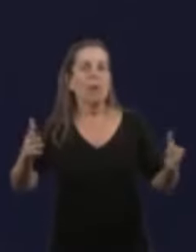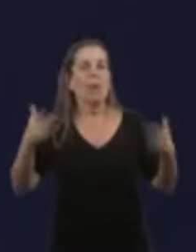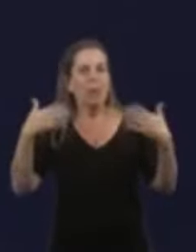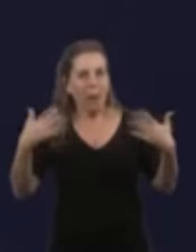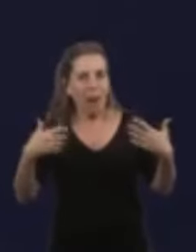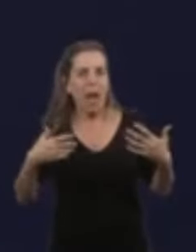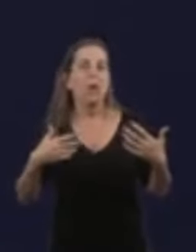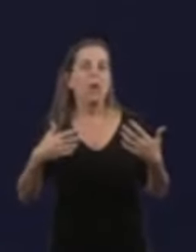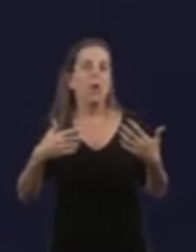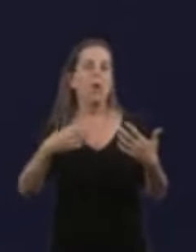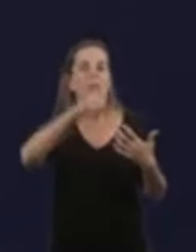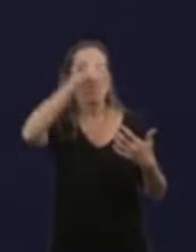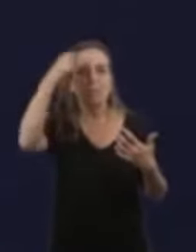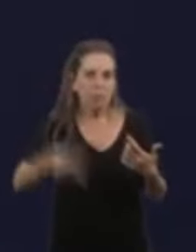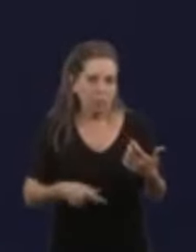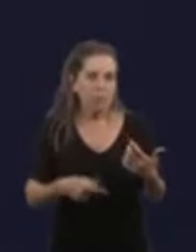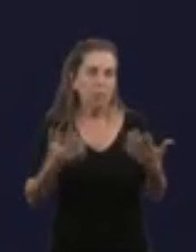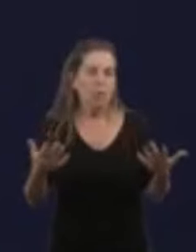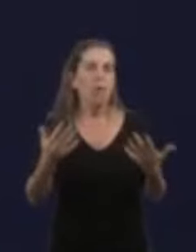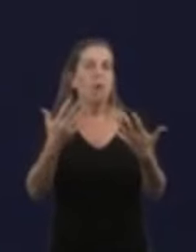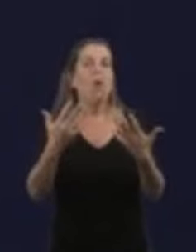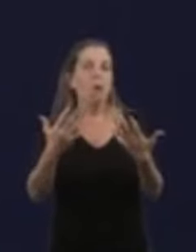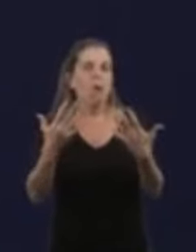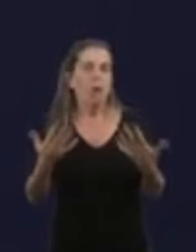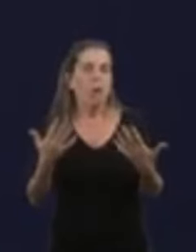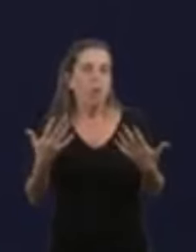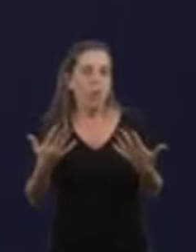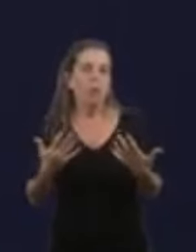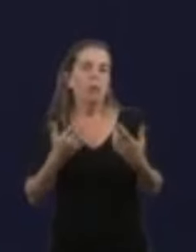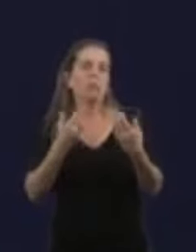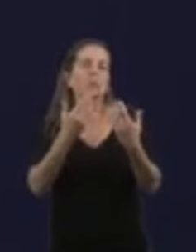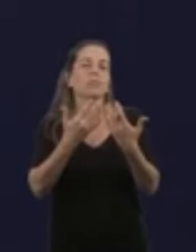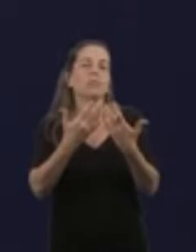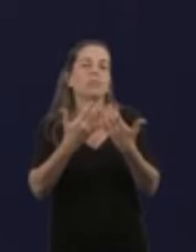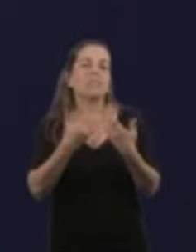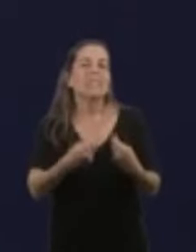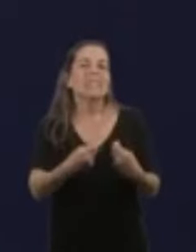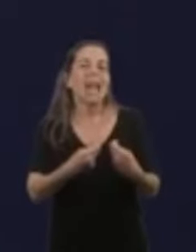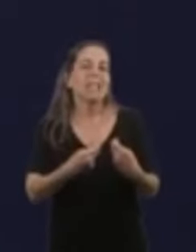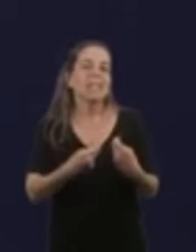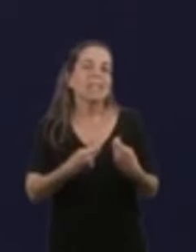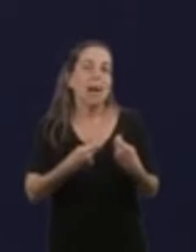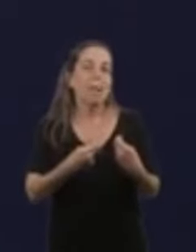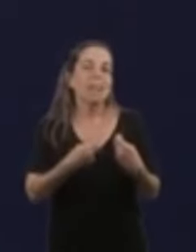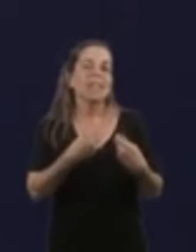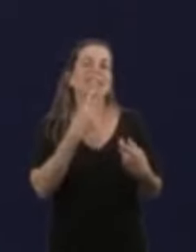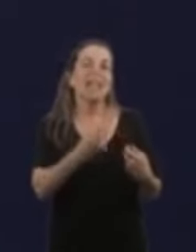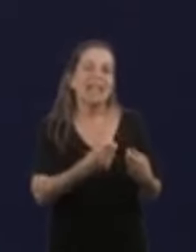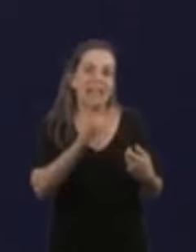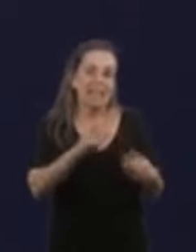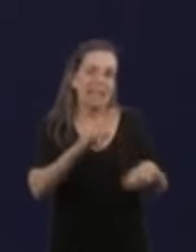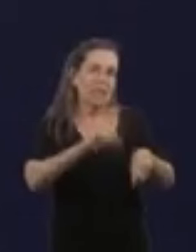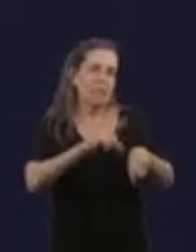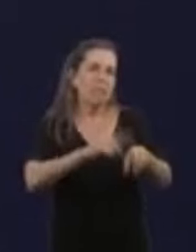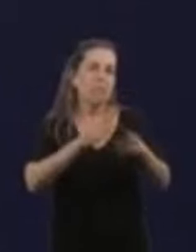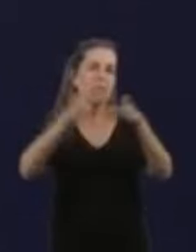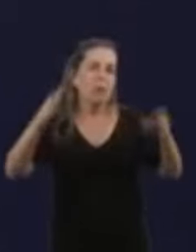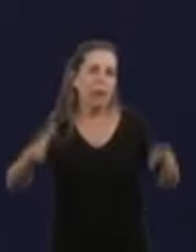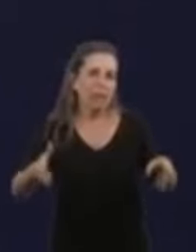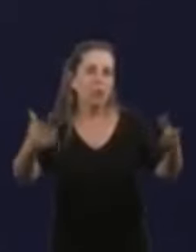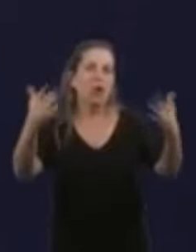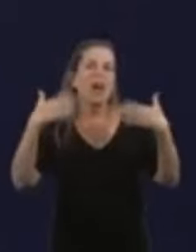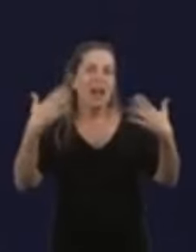viene por supuesto que el consumo o la demanda tiene tiene picos altos y picos Bajos en esos picos altos Es